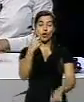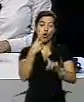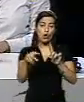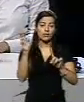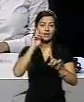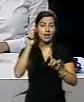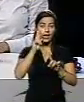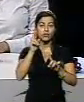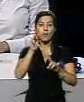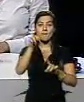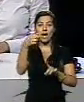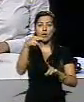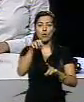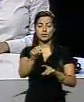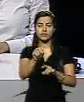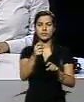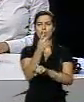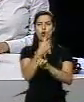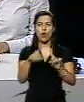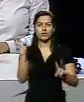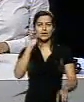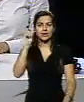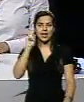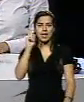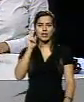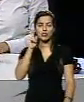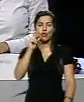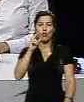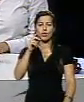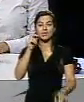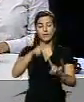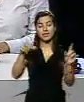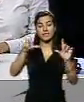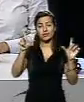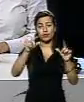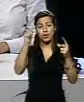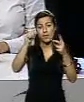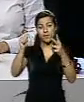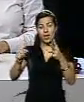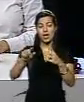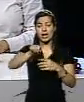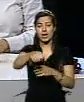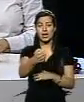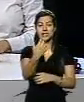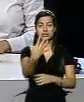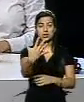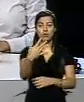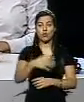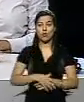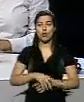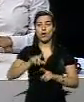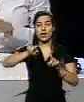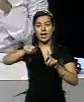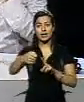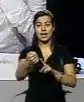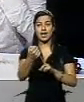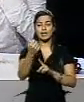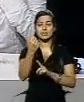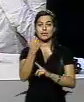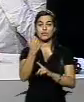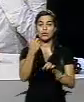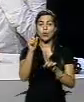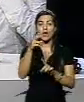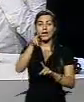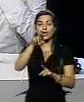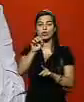Majaguas, allá de Las Majaguas. Las Televisoras. Proven TV, Canal 25 de Espíritu. Acarigüeña TV, Canal 5 de Carigua. Guanariteña, Canal 5 de